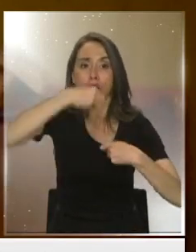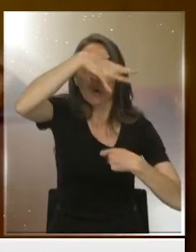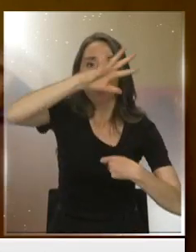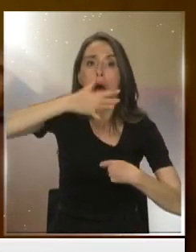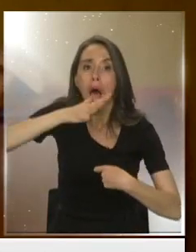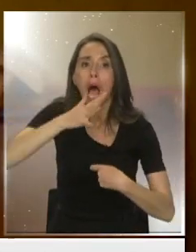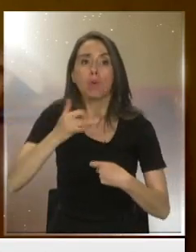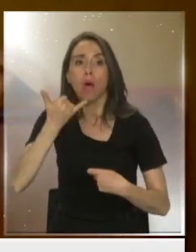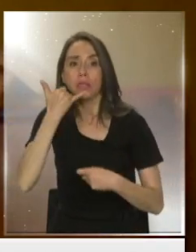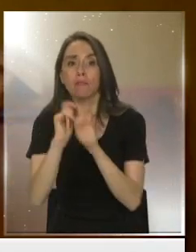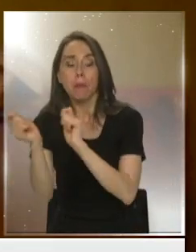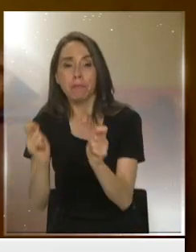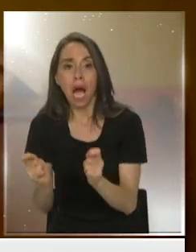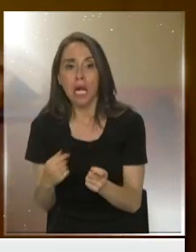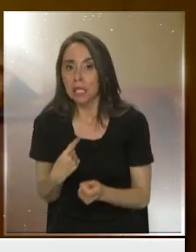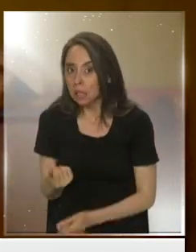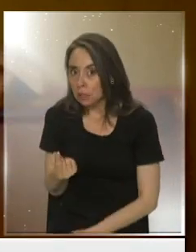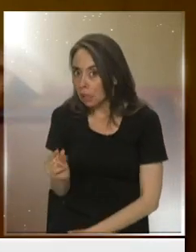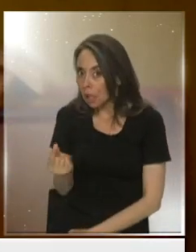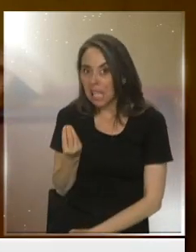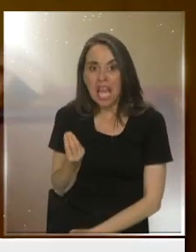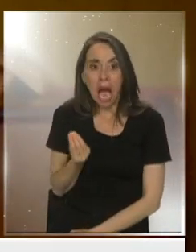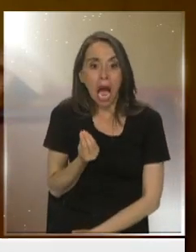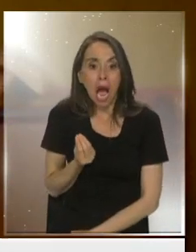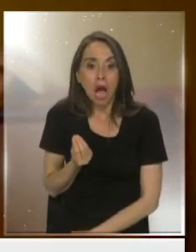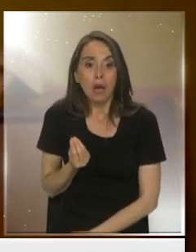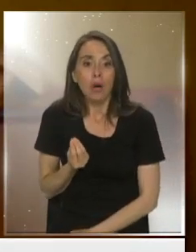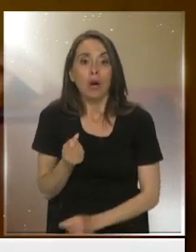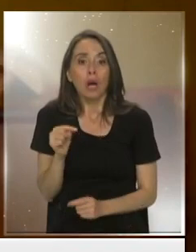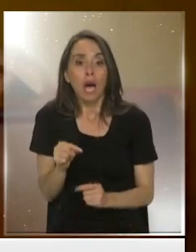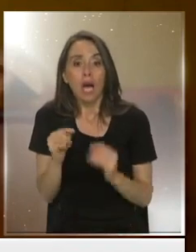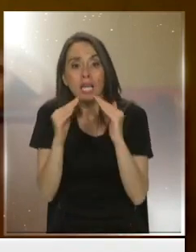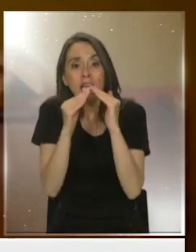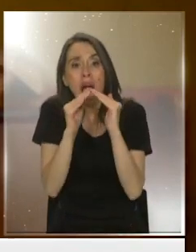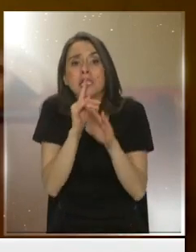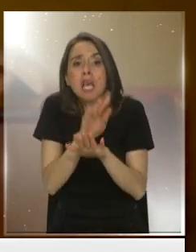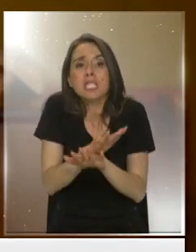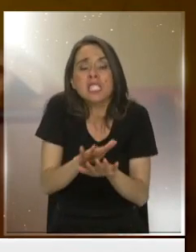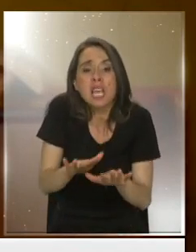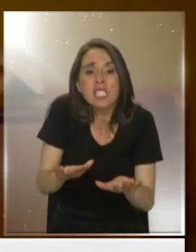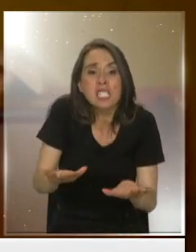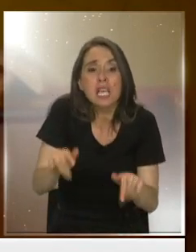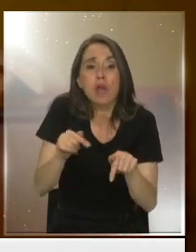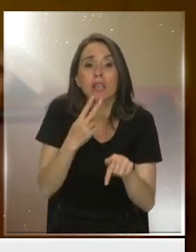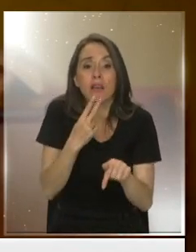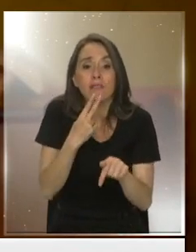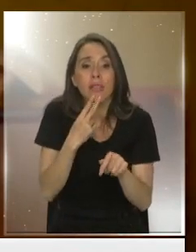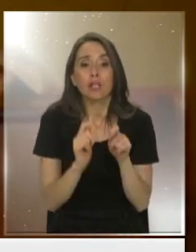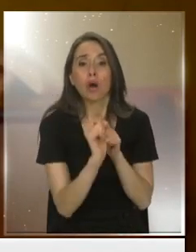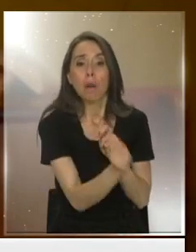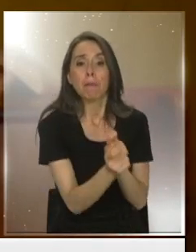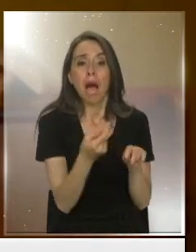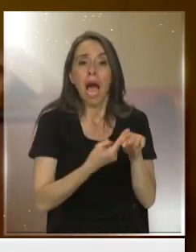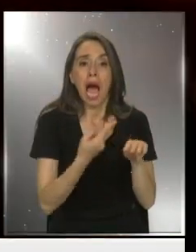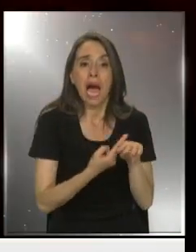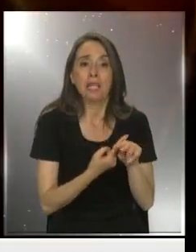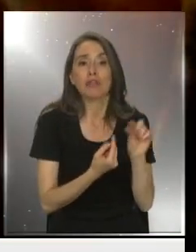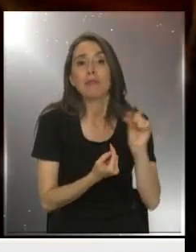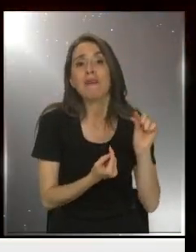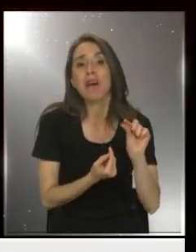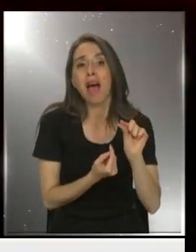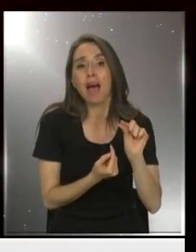luz, el agua, el teléfono. Y bueno, estamos viviendo acá en esta modesta casa que se paga un arriendo que no es muy